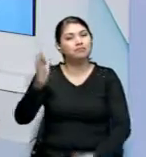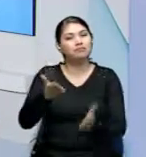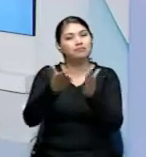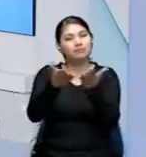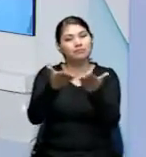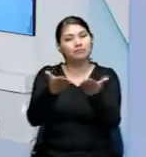una buena tarde